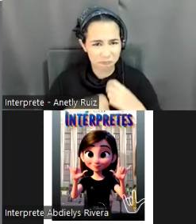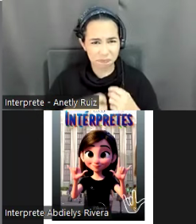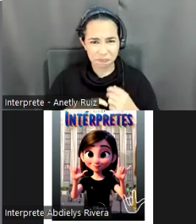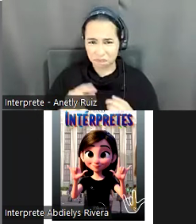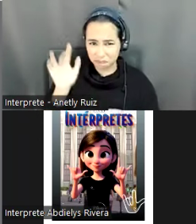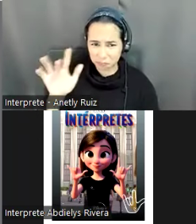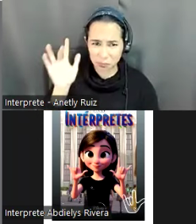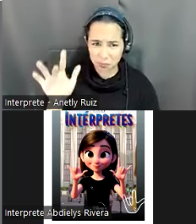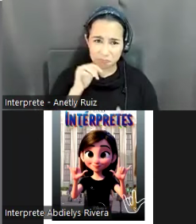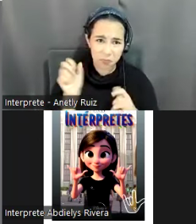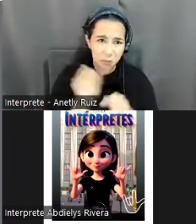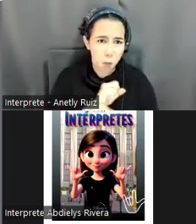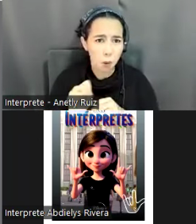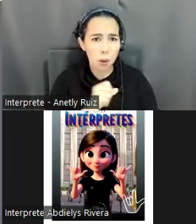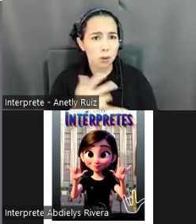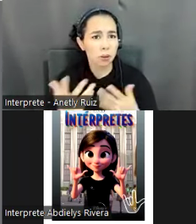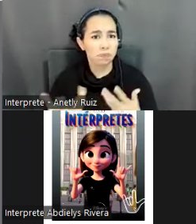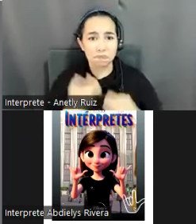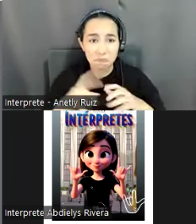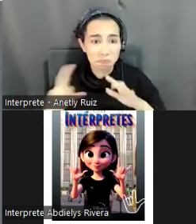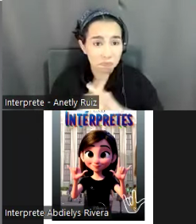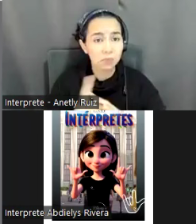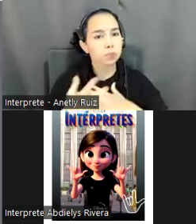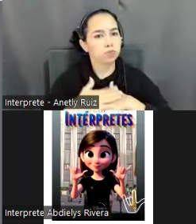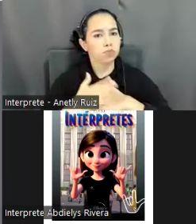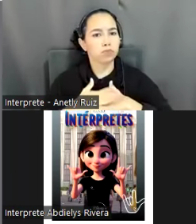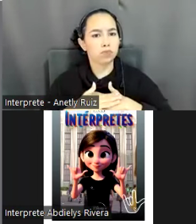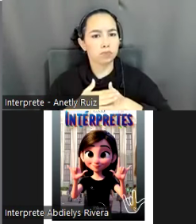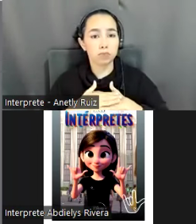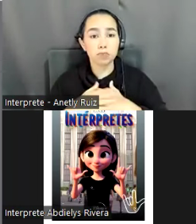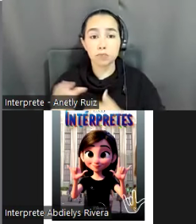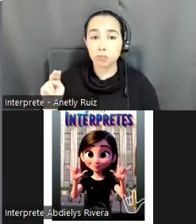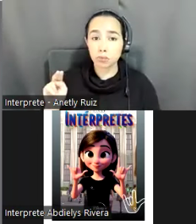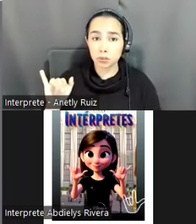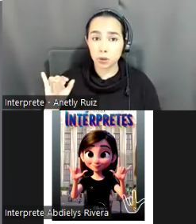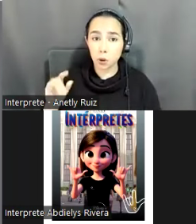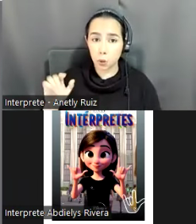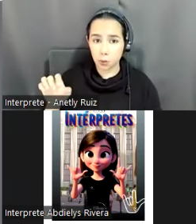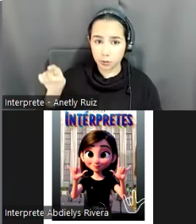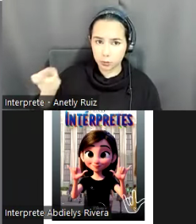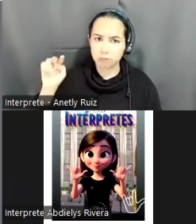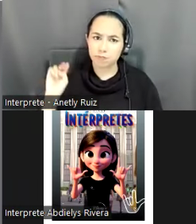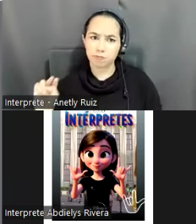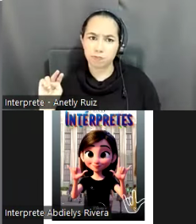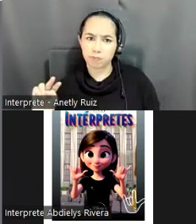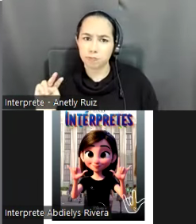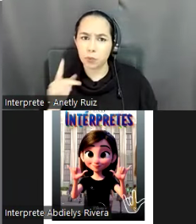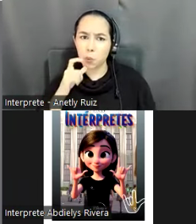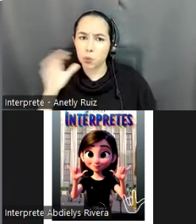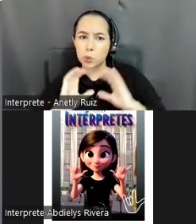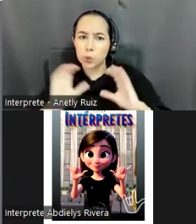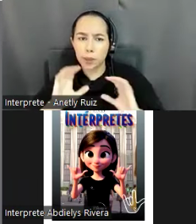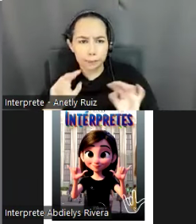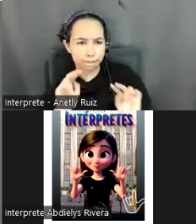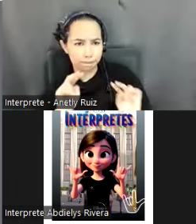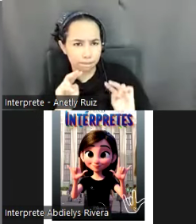chat. Nuestra compañera Nicole estará atenta a sus comentarios y respondiendo todas las dudas, ¿verdad?, dentro del marco